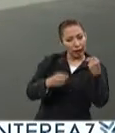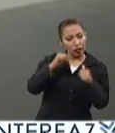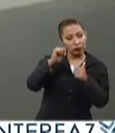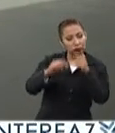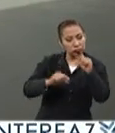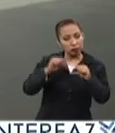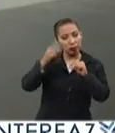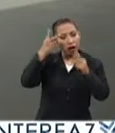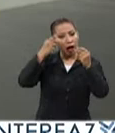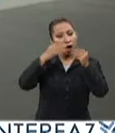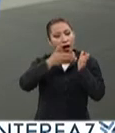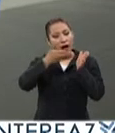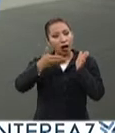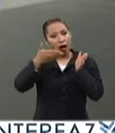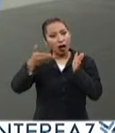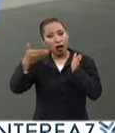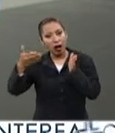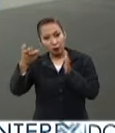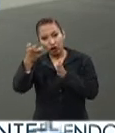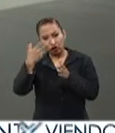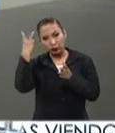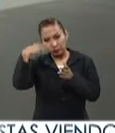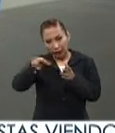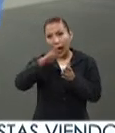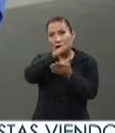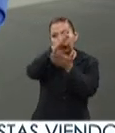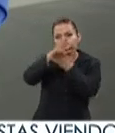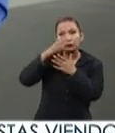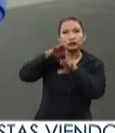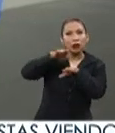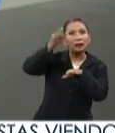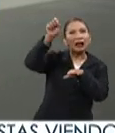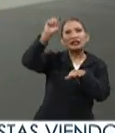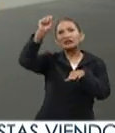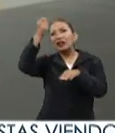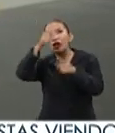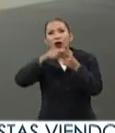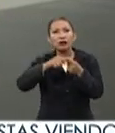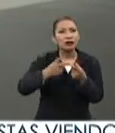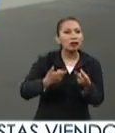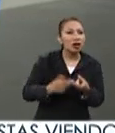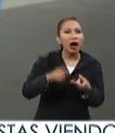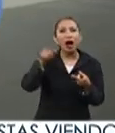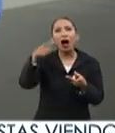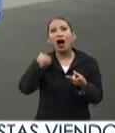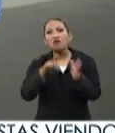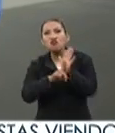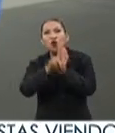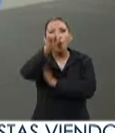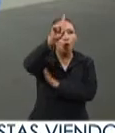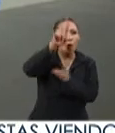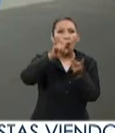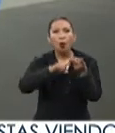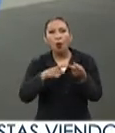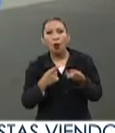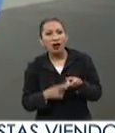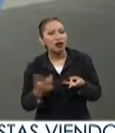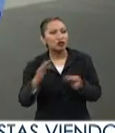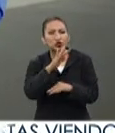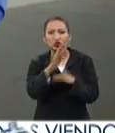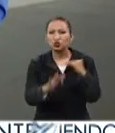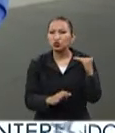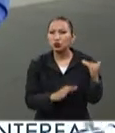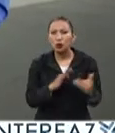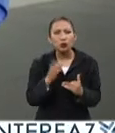el hombre ha aprendido por estos viajes acerca de la tecnología, de cohetes, de todo